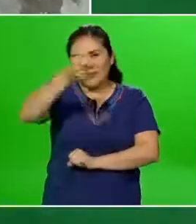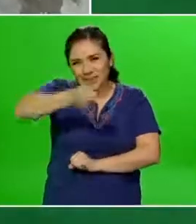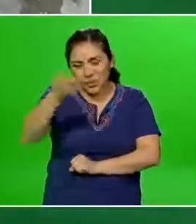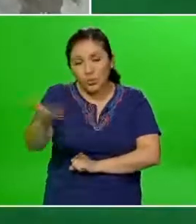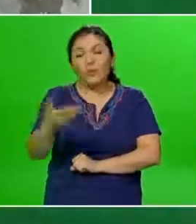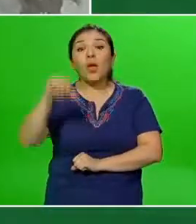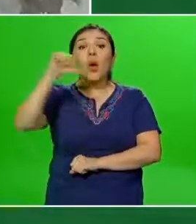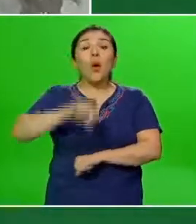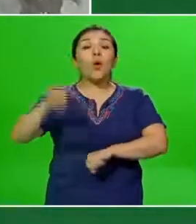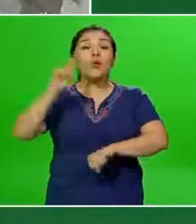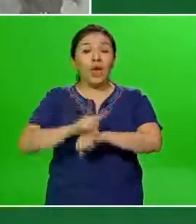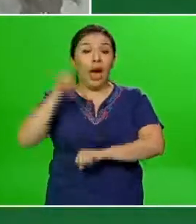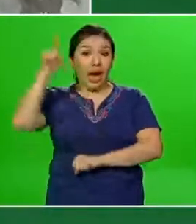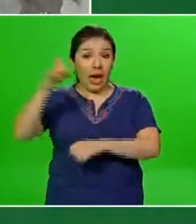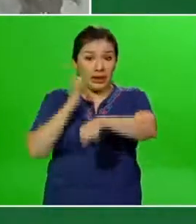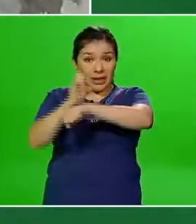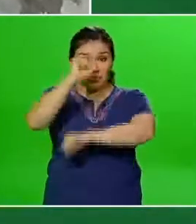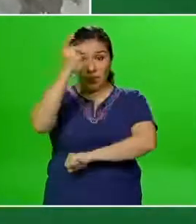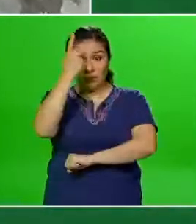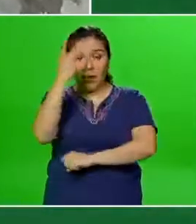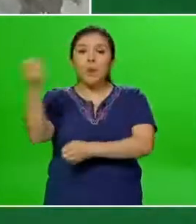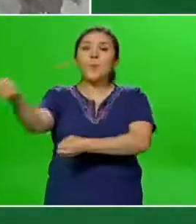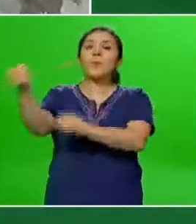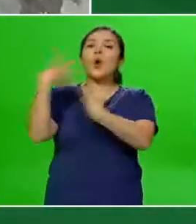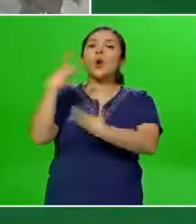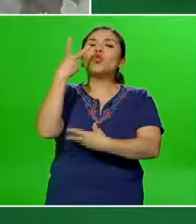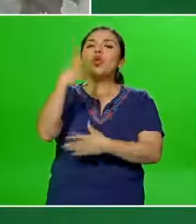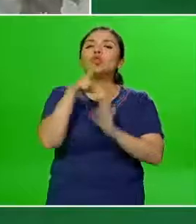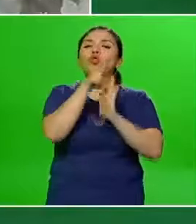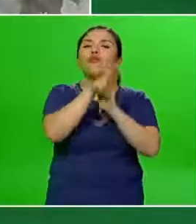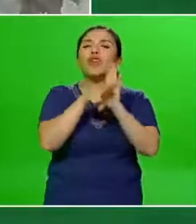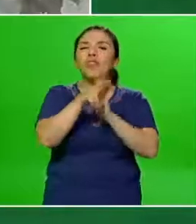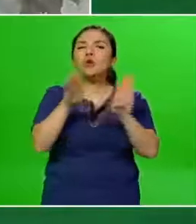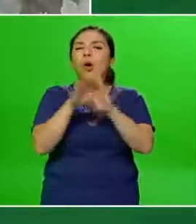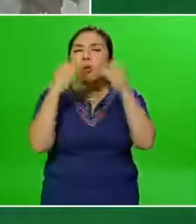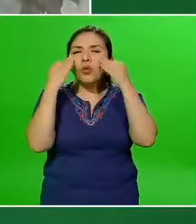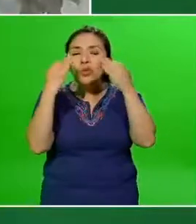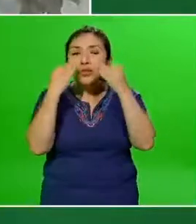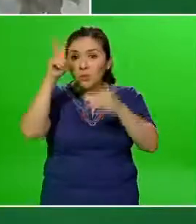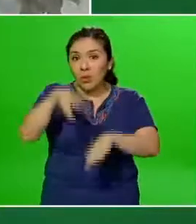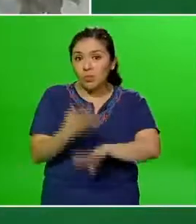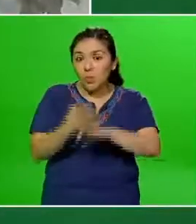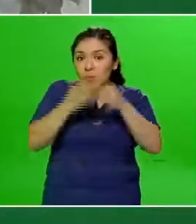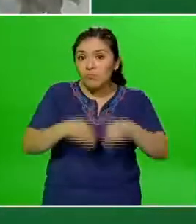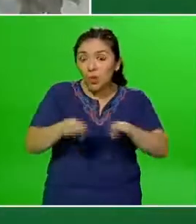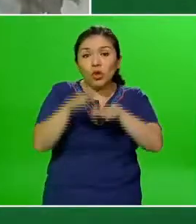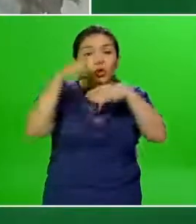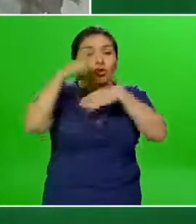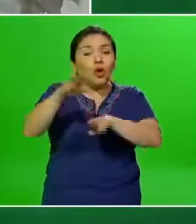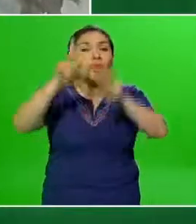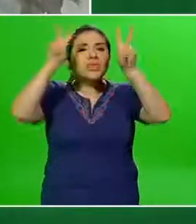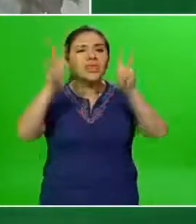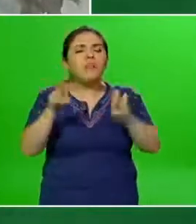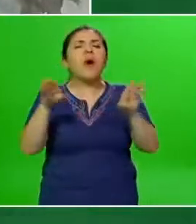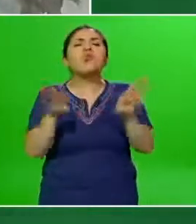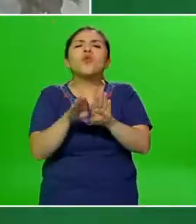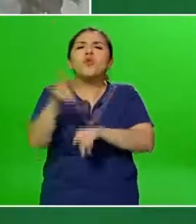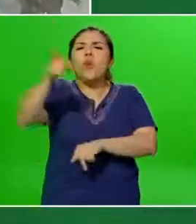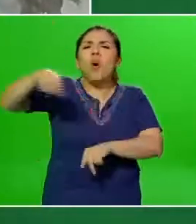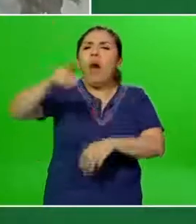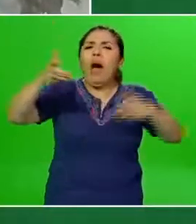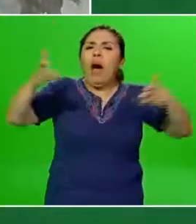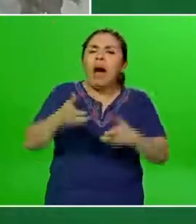Y el día de hoy, San Luis Potosí nos ha enviado dos videos, dos testimoniales muy importantes del tema, de cómo ellos